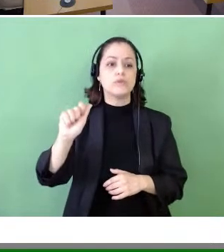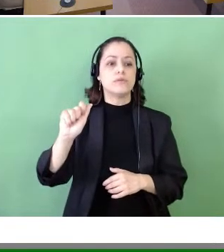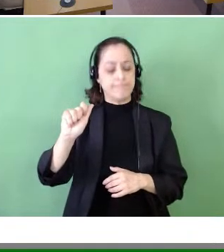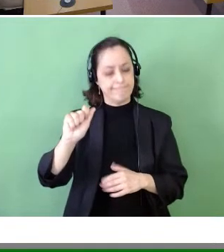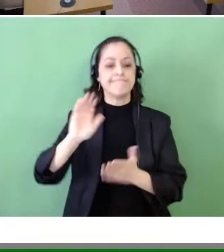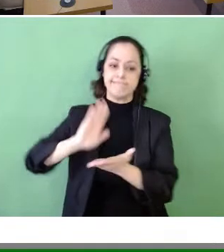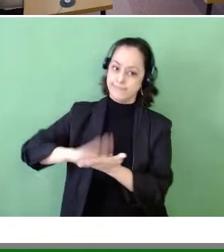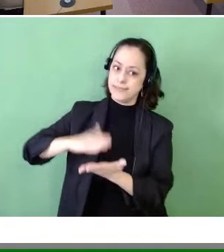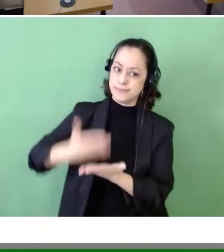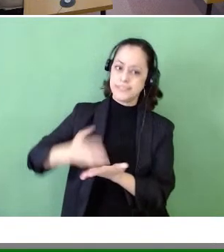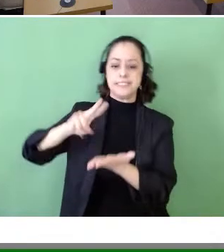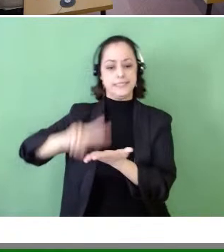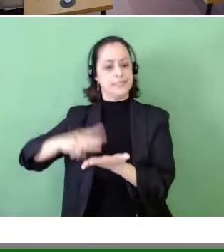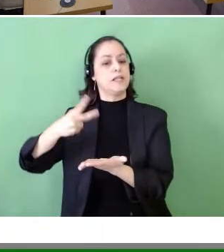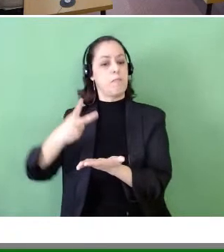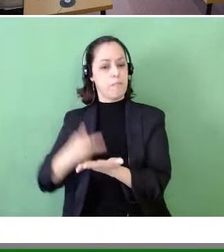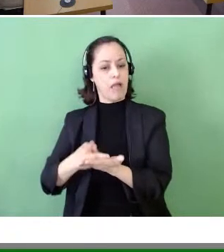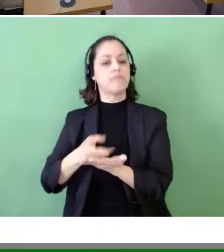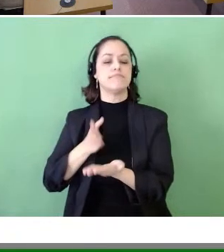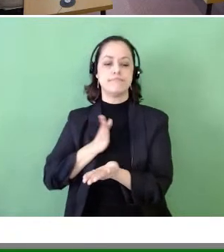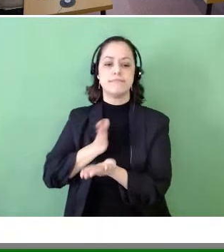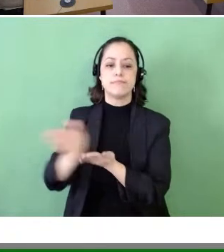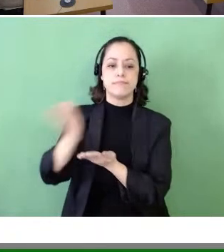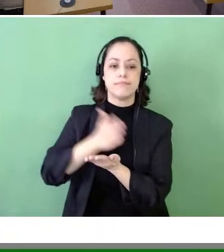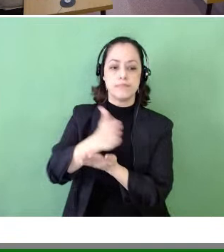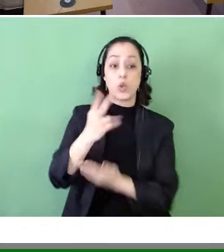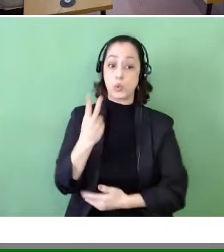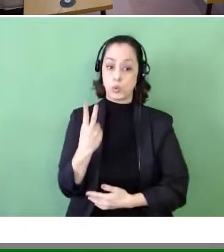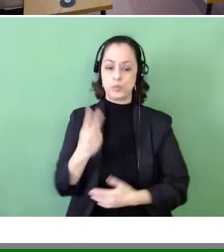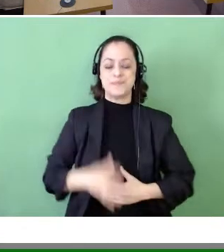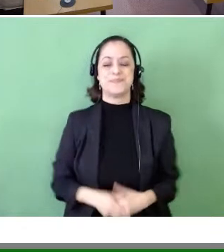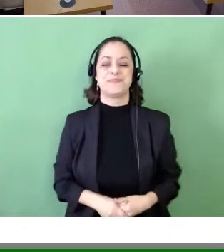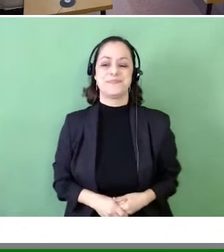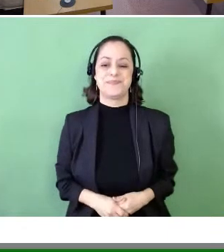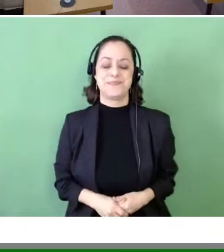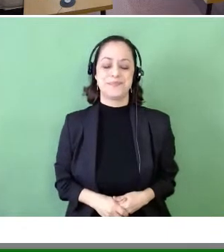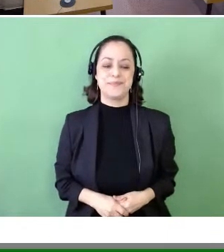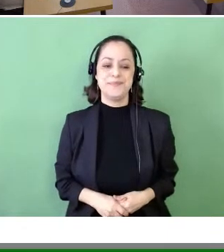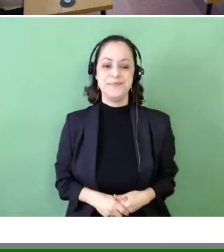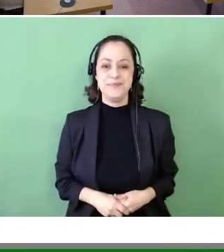con interpretación cuanto con traducción también.